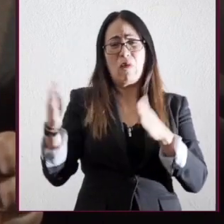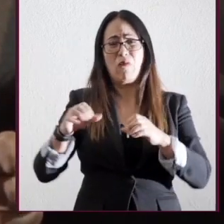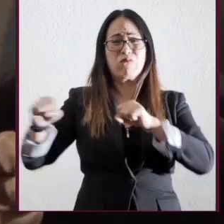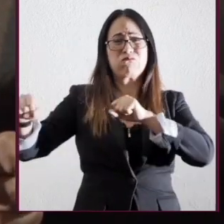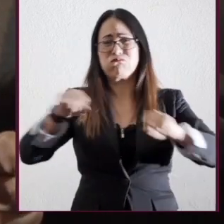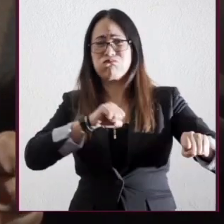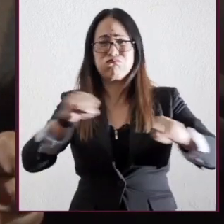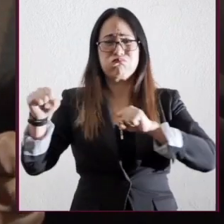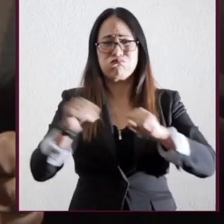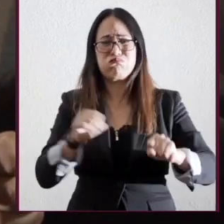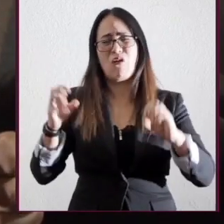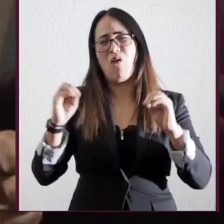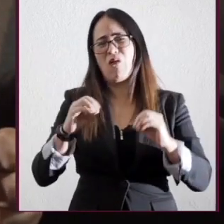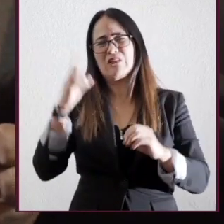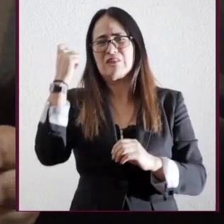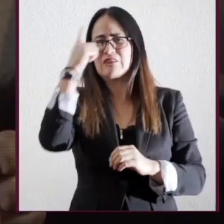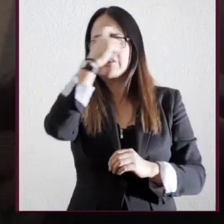muy